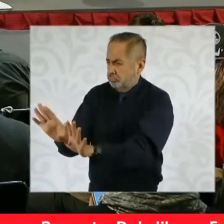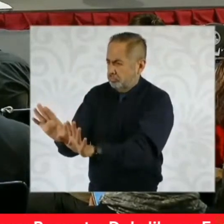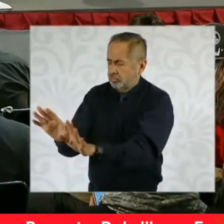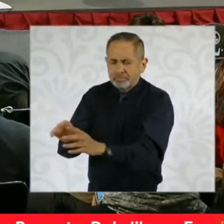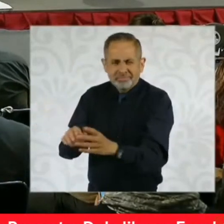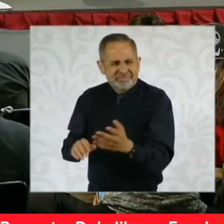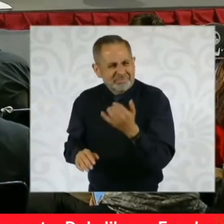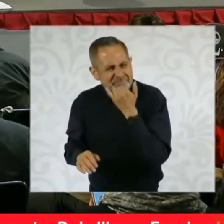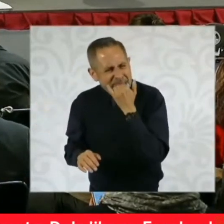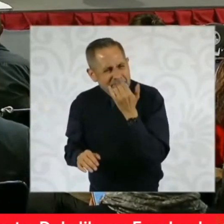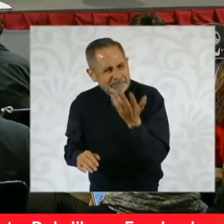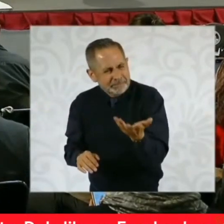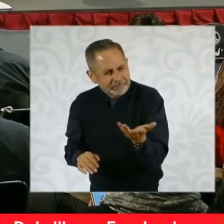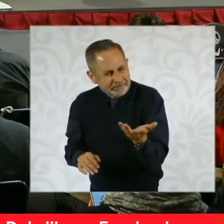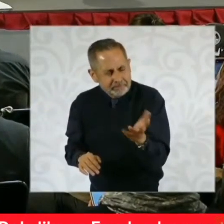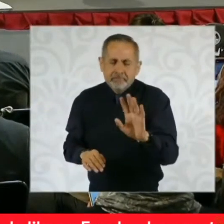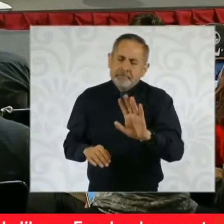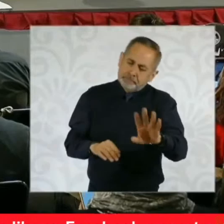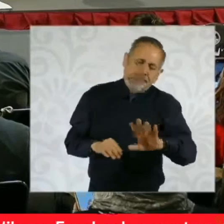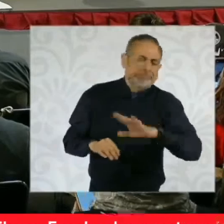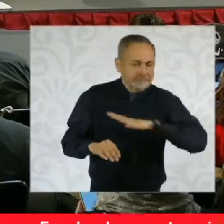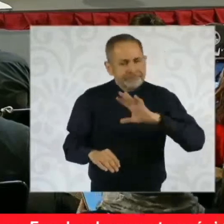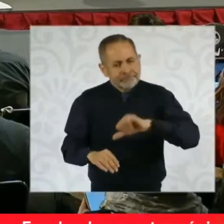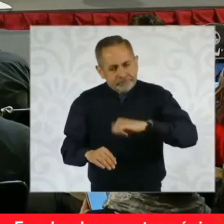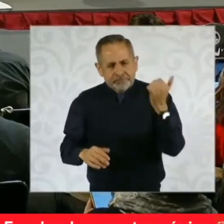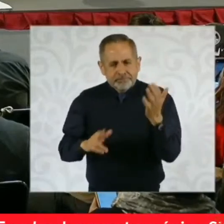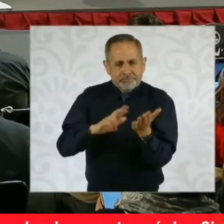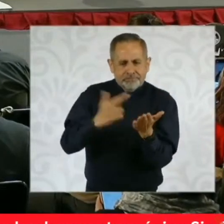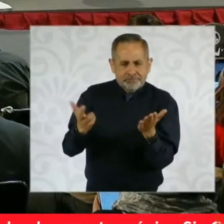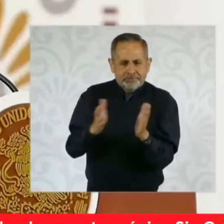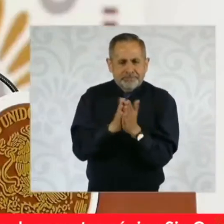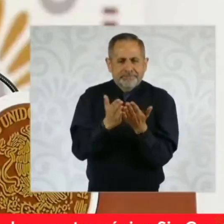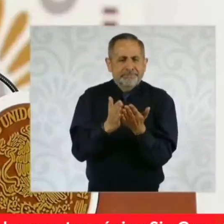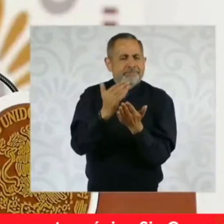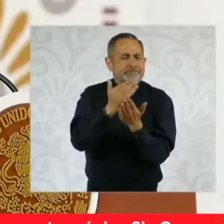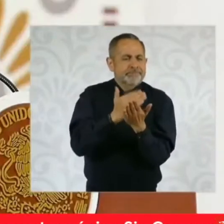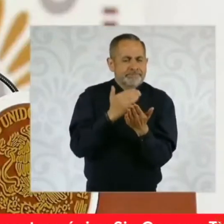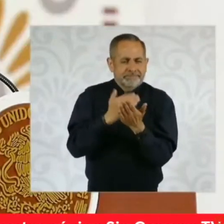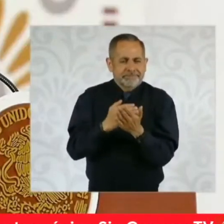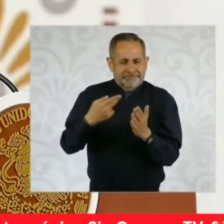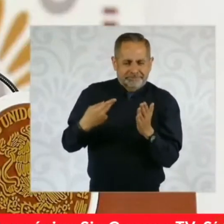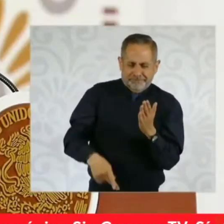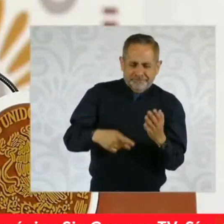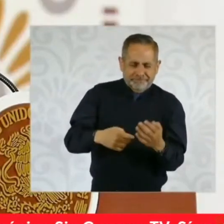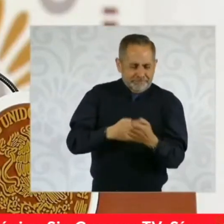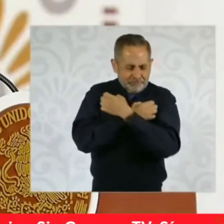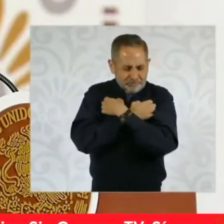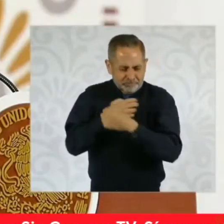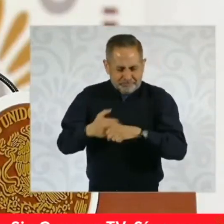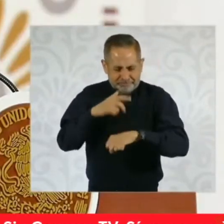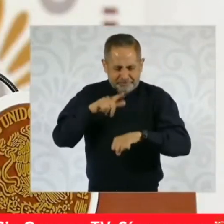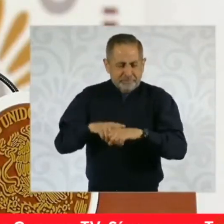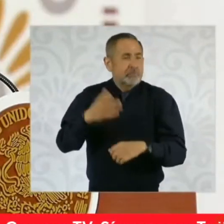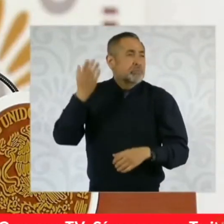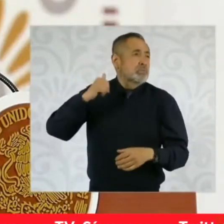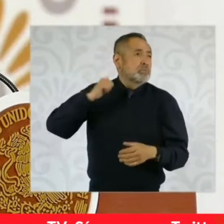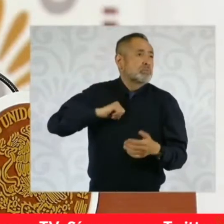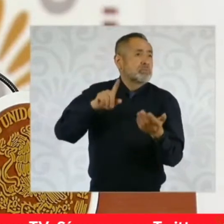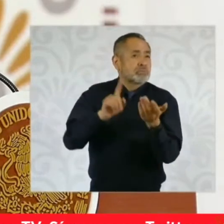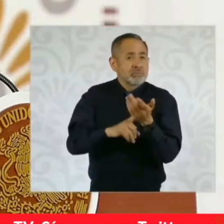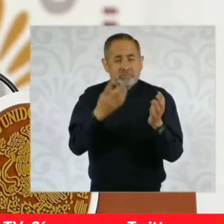también tenemos otra publicación de la revista El Magisterio Nacional de 1905,